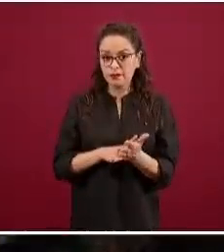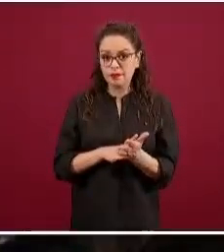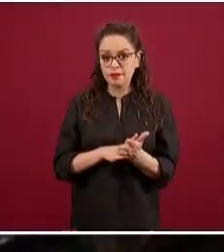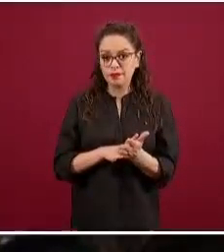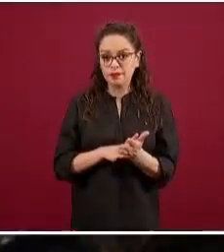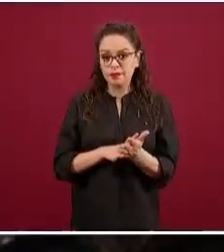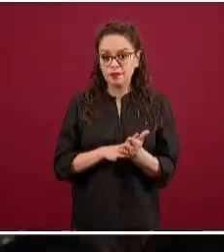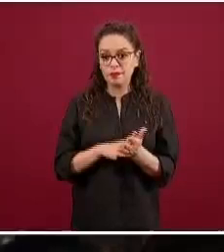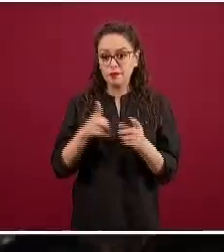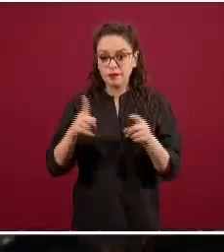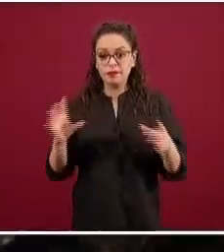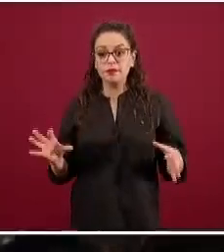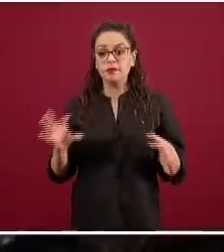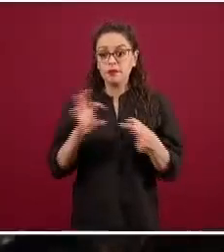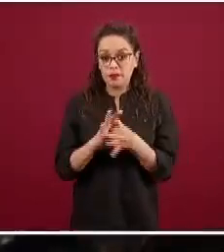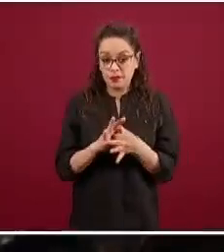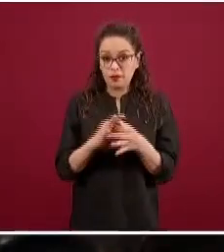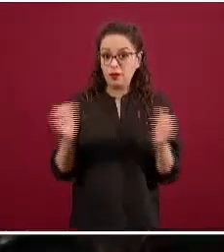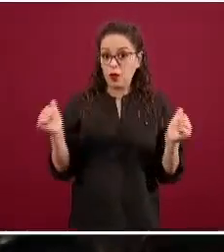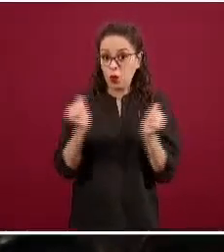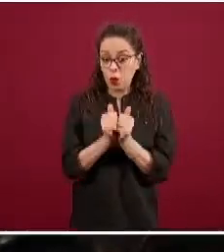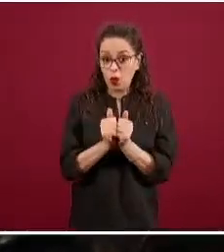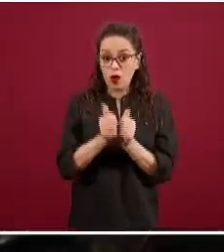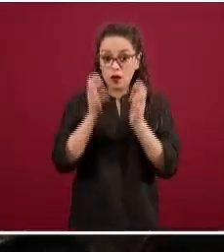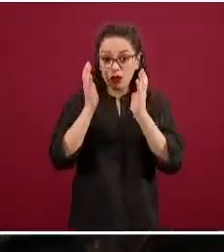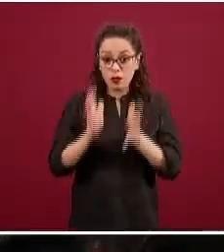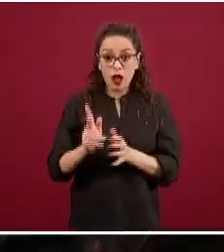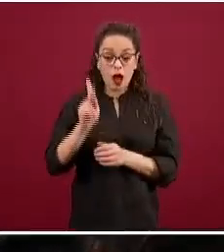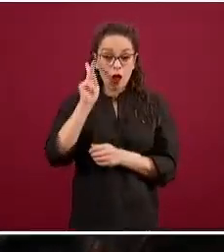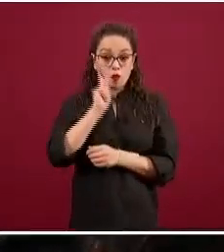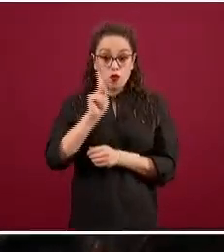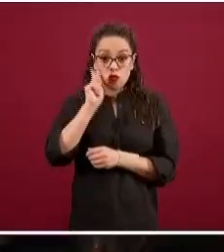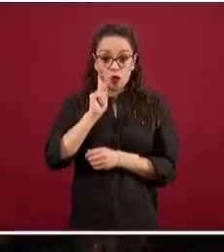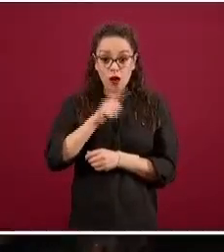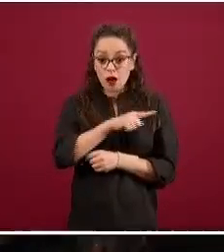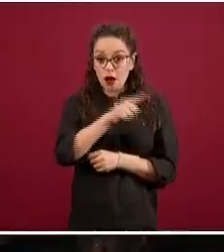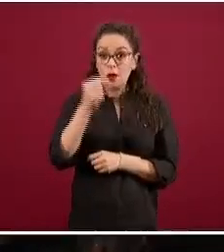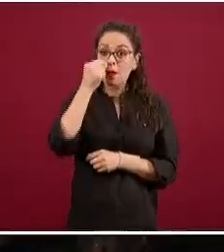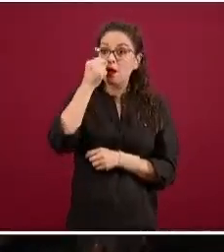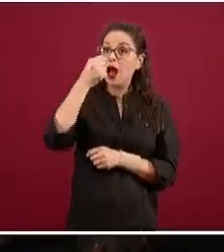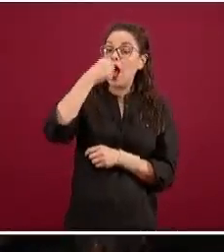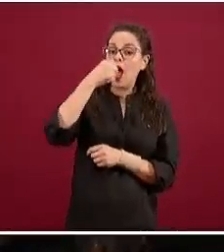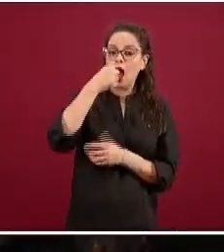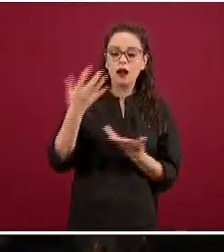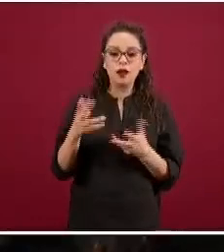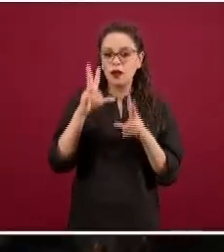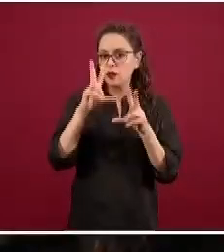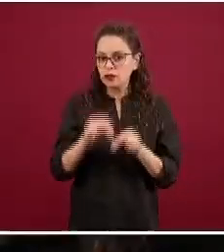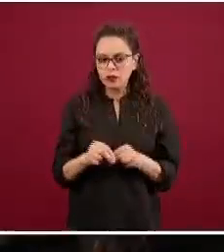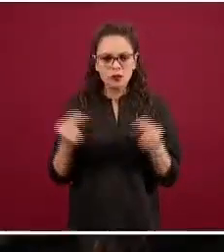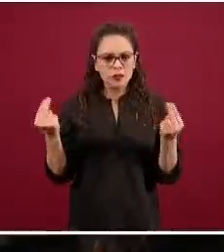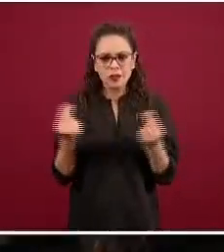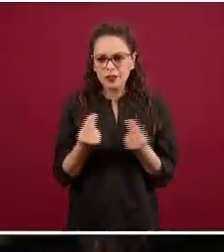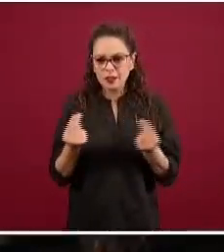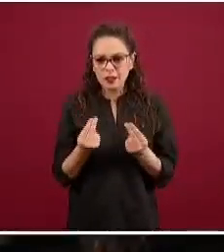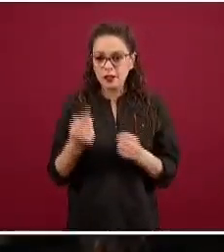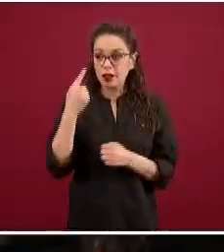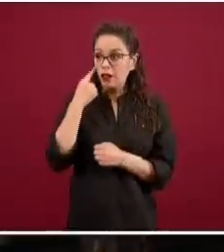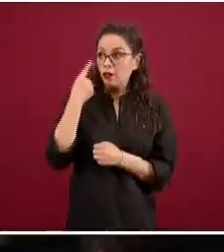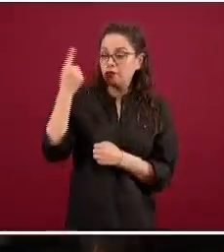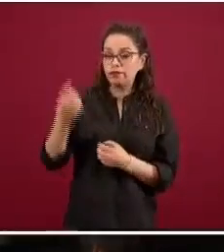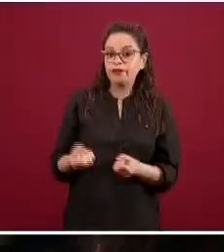no está asociado con hacer pruebas. No necesitamos aquí hacer pruebas porque no pretendemos hacer pruebas. Y miren qué